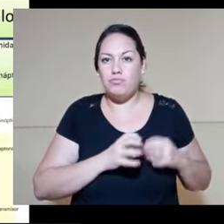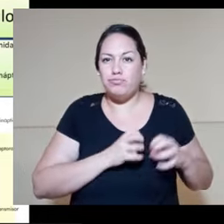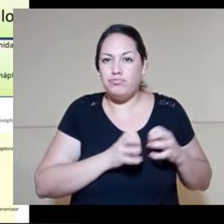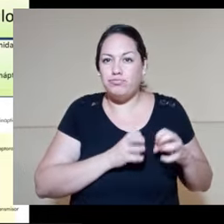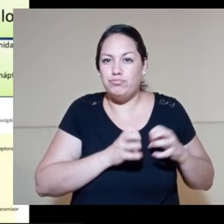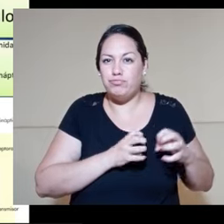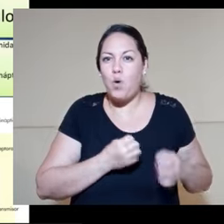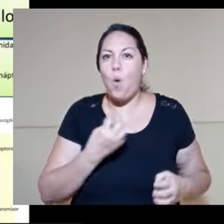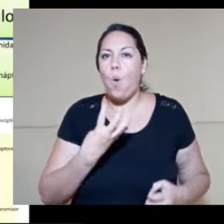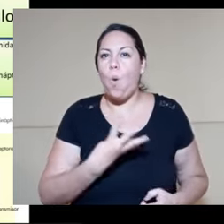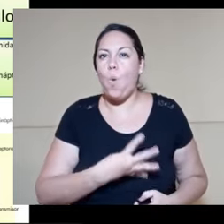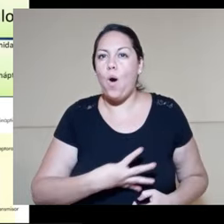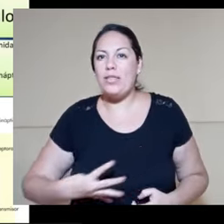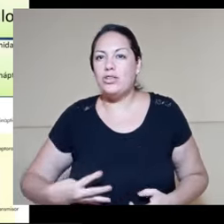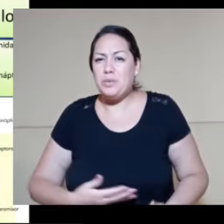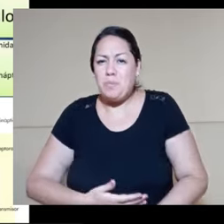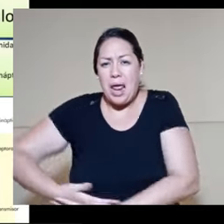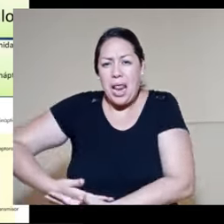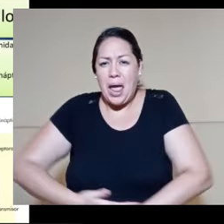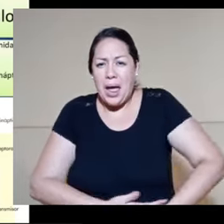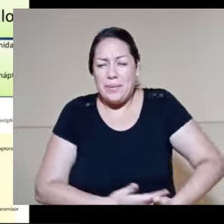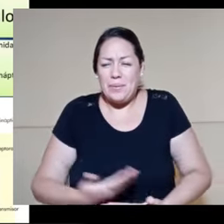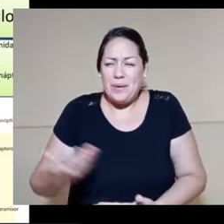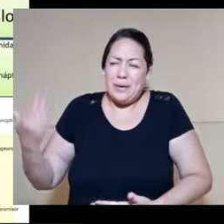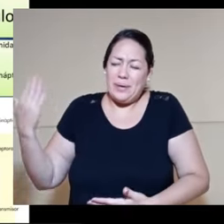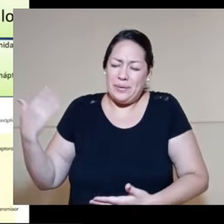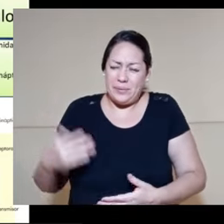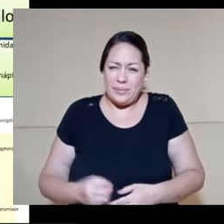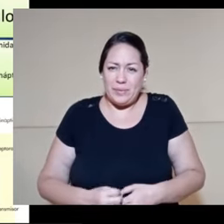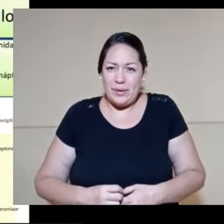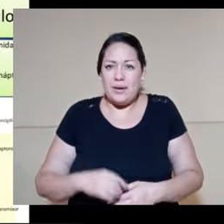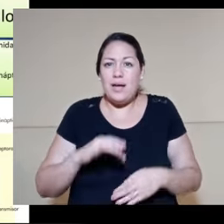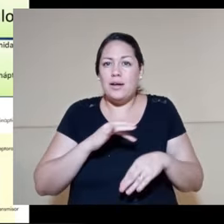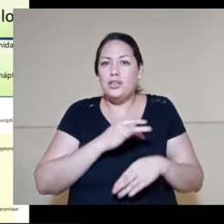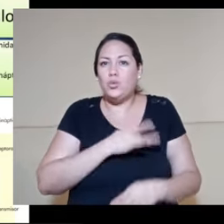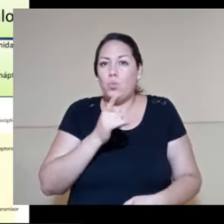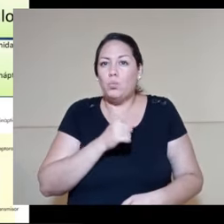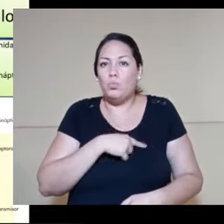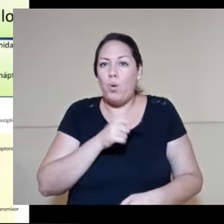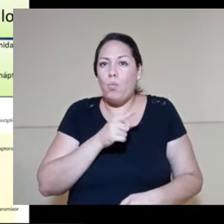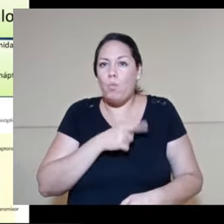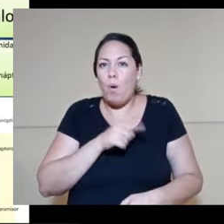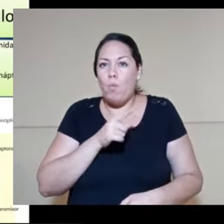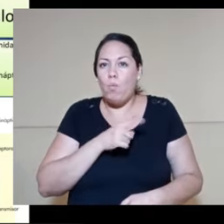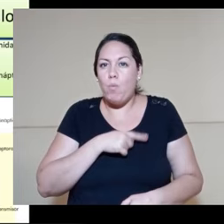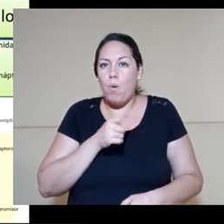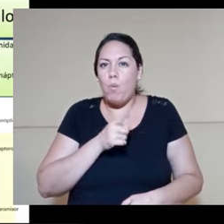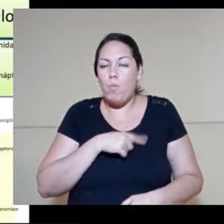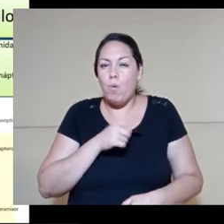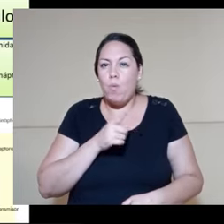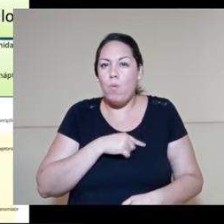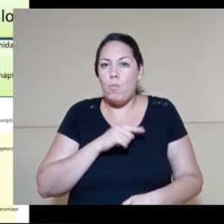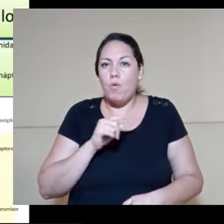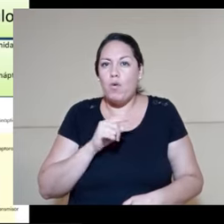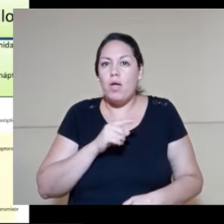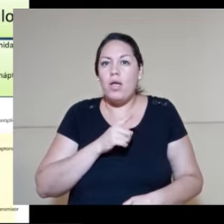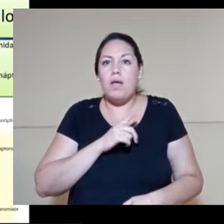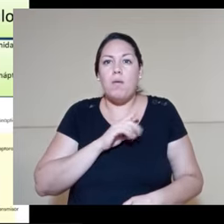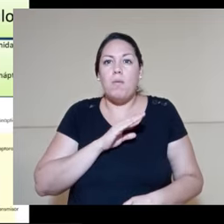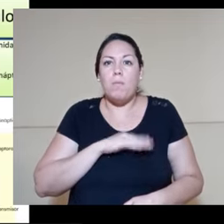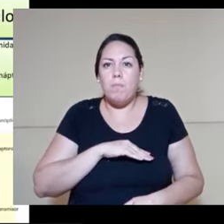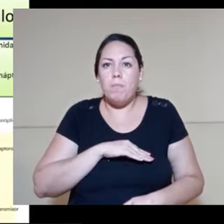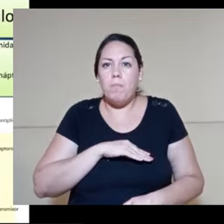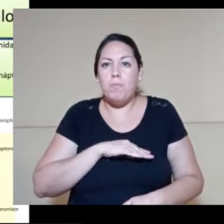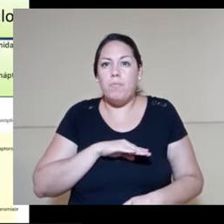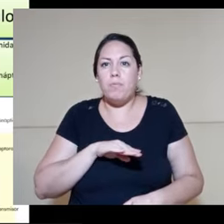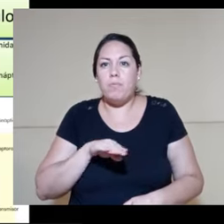que se forma a la 4ª semana de gestación, o antes, ya empieza a latir el corazón en un